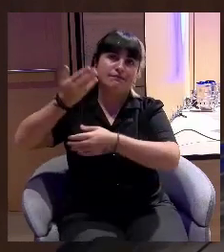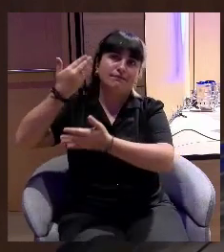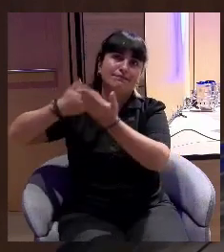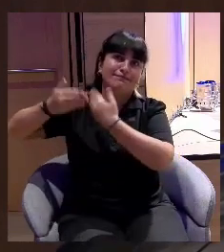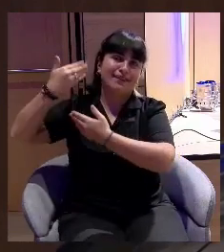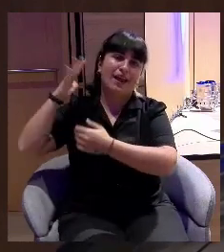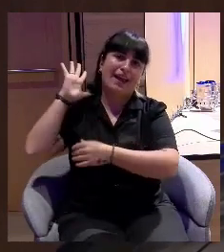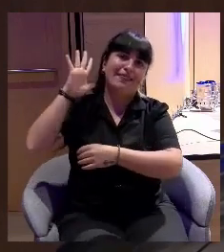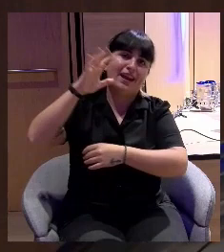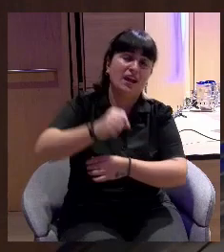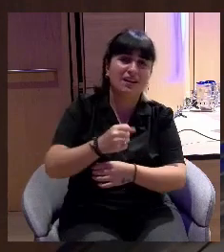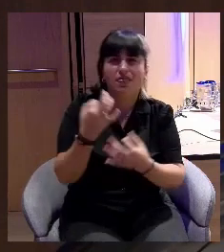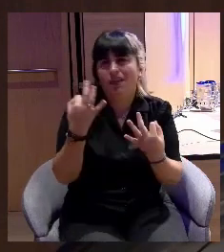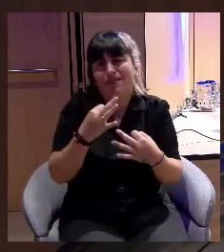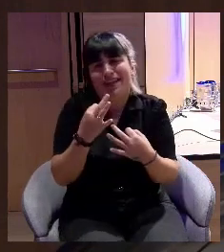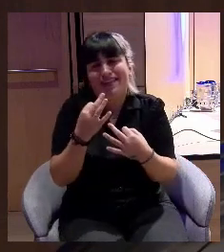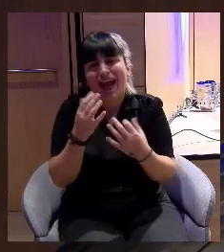hacia ahí.